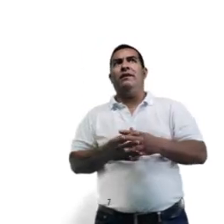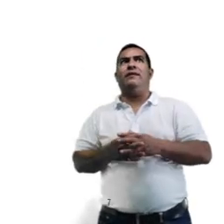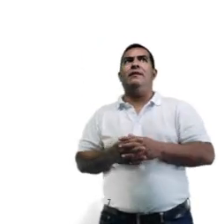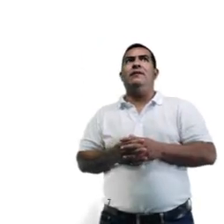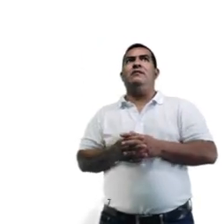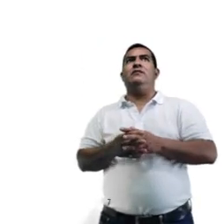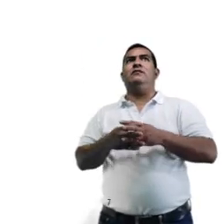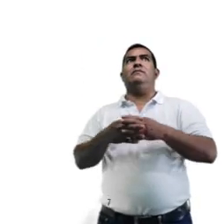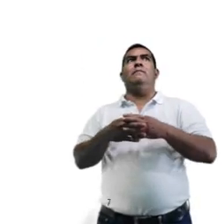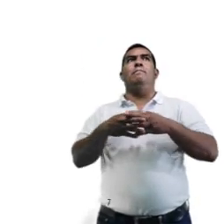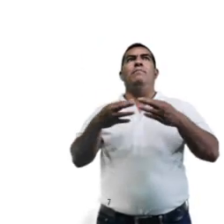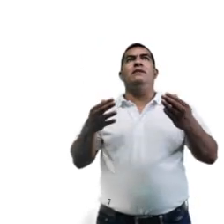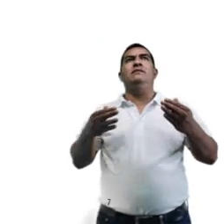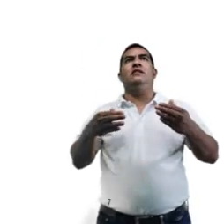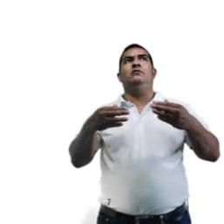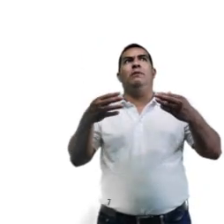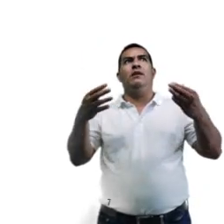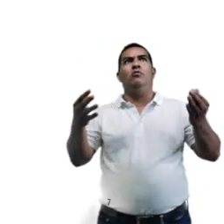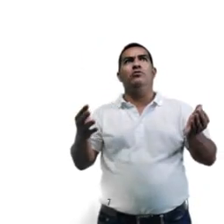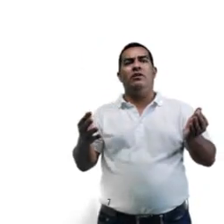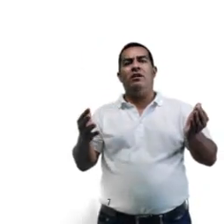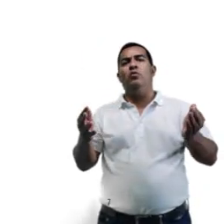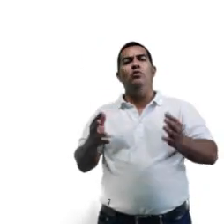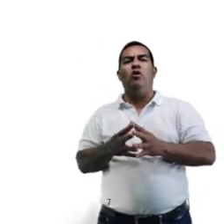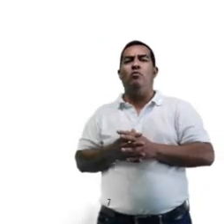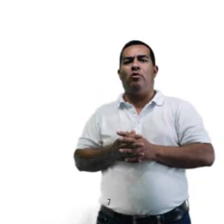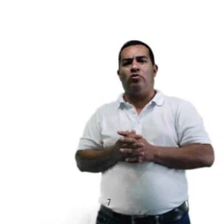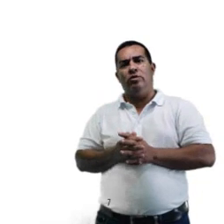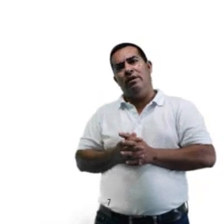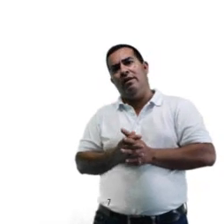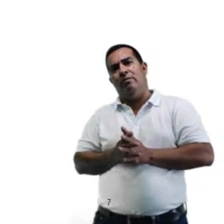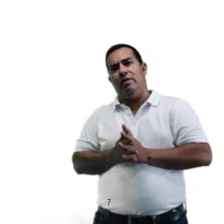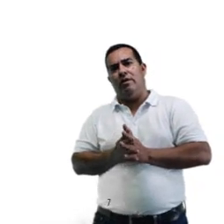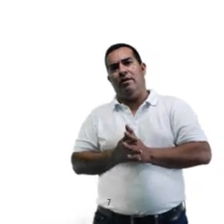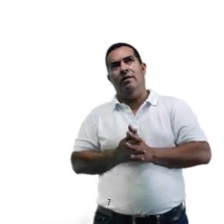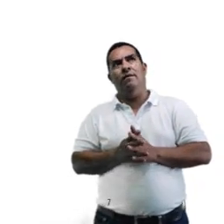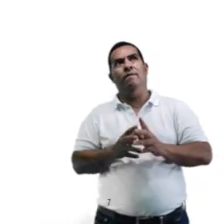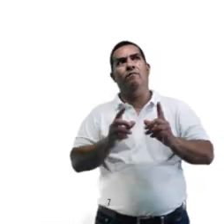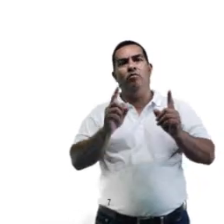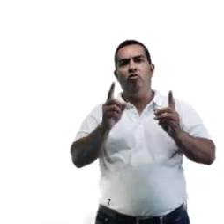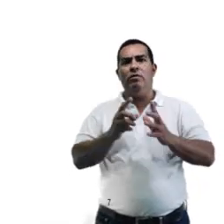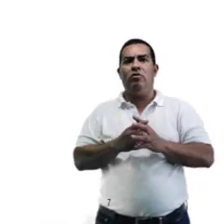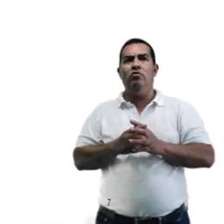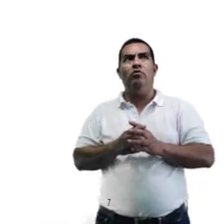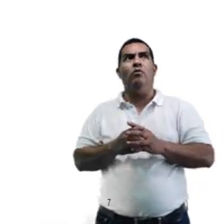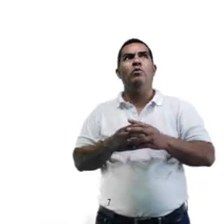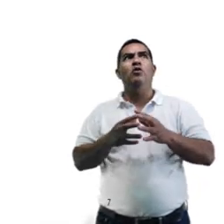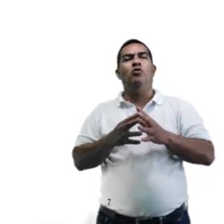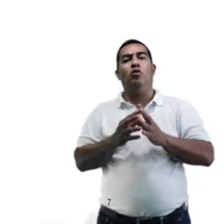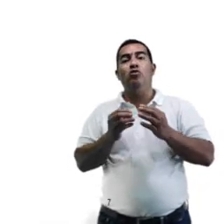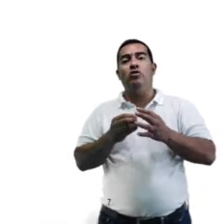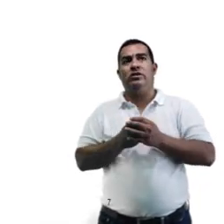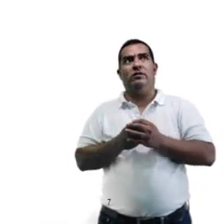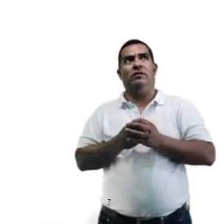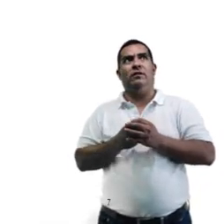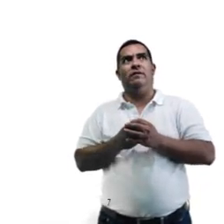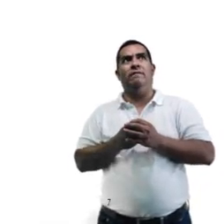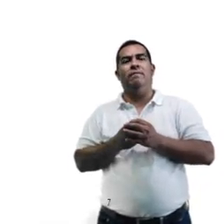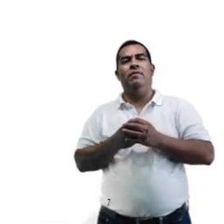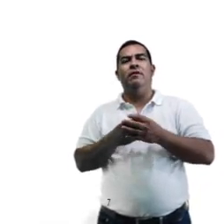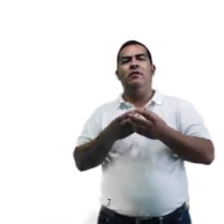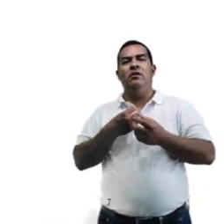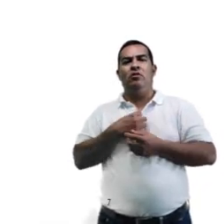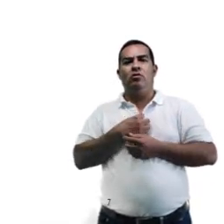¿Cuáles son las reglas básicas para encontrar una oportunidad laboral? Número uno, conócete.